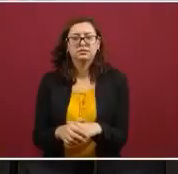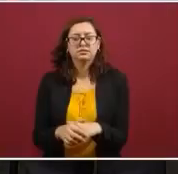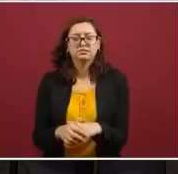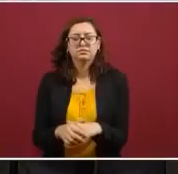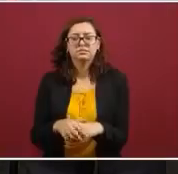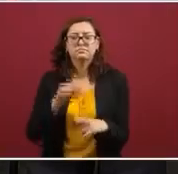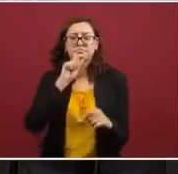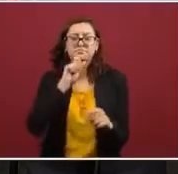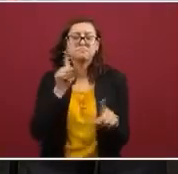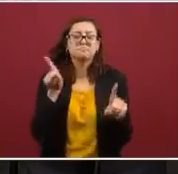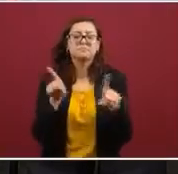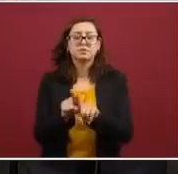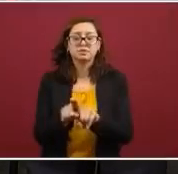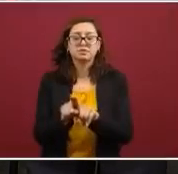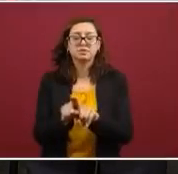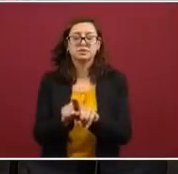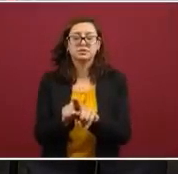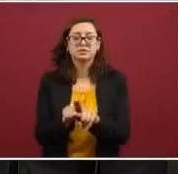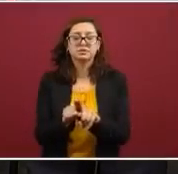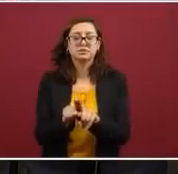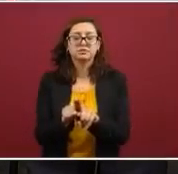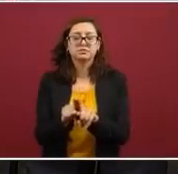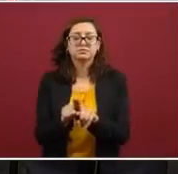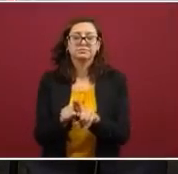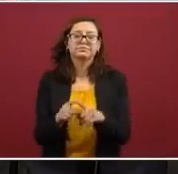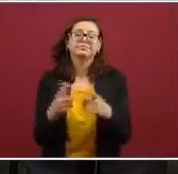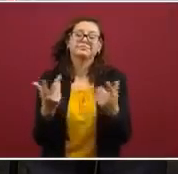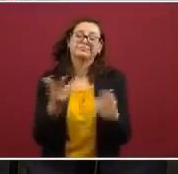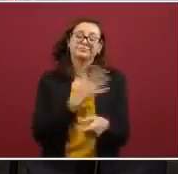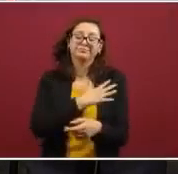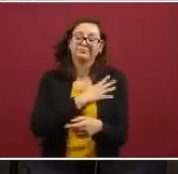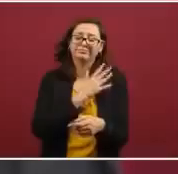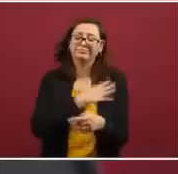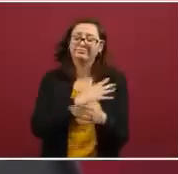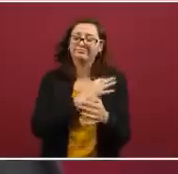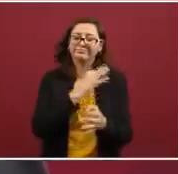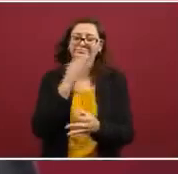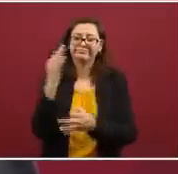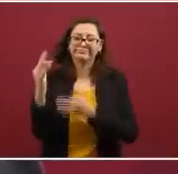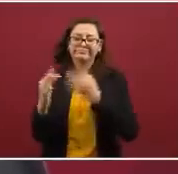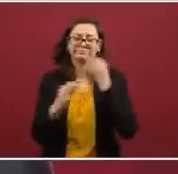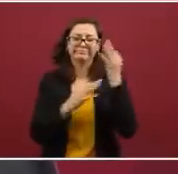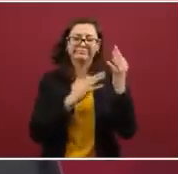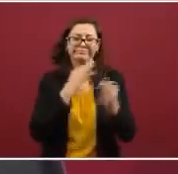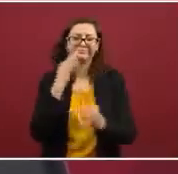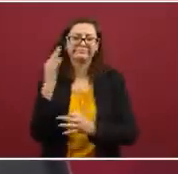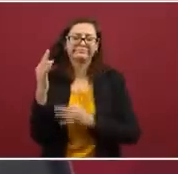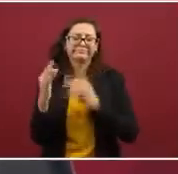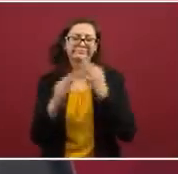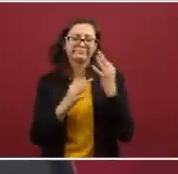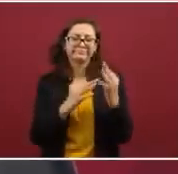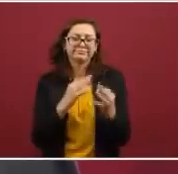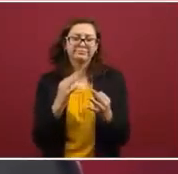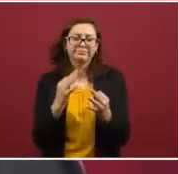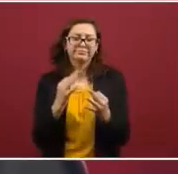y también con la buena noticia que